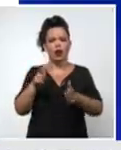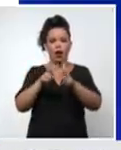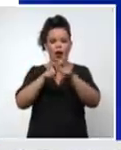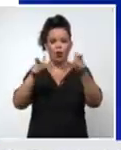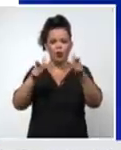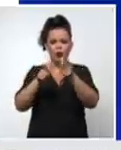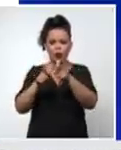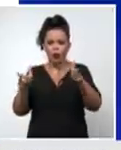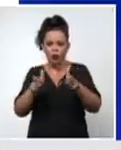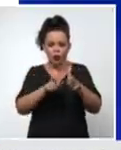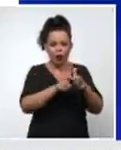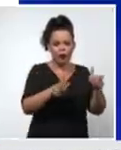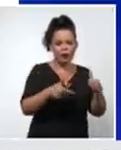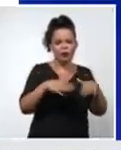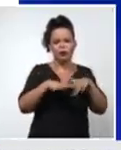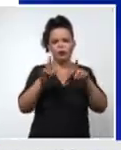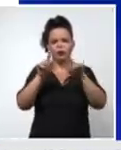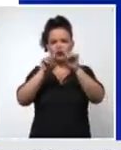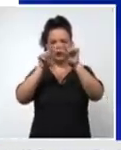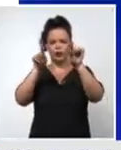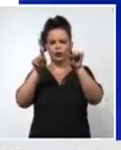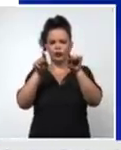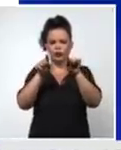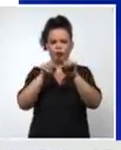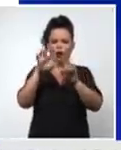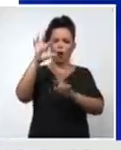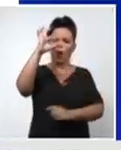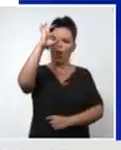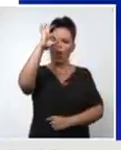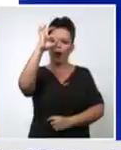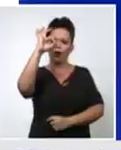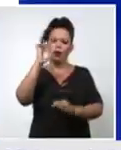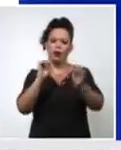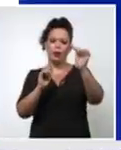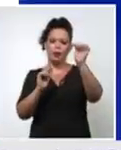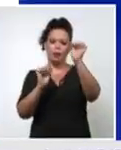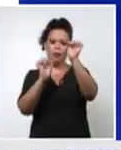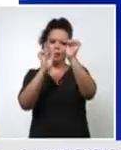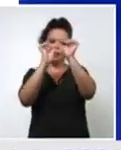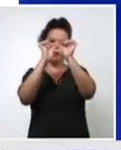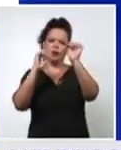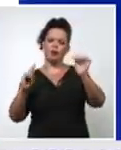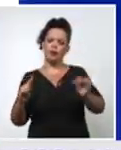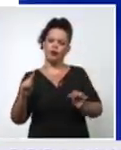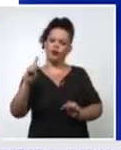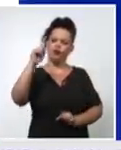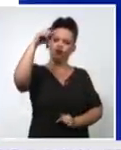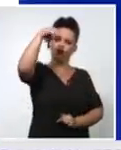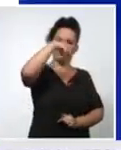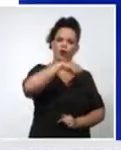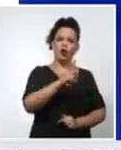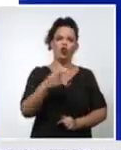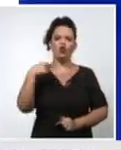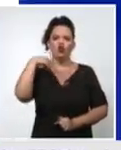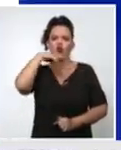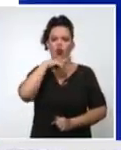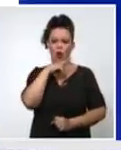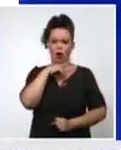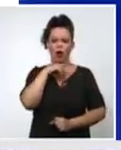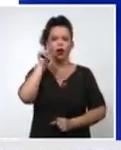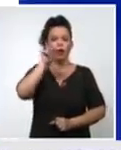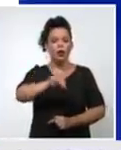pegadas a la curva roja, que es una curva desfavorable. En ese